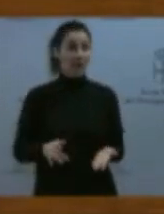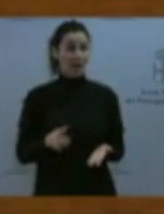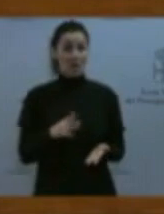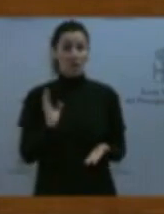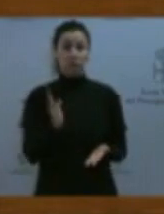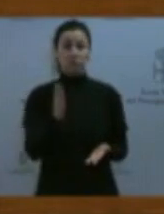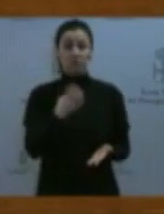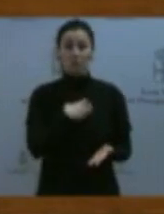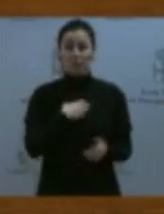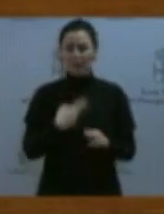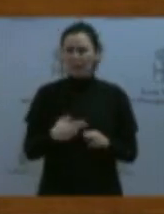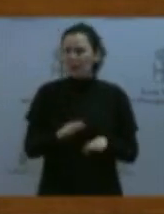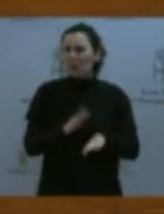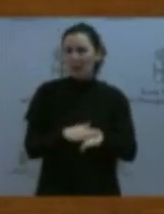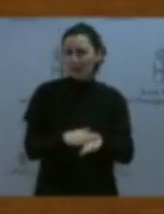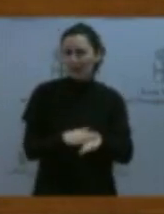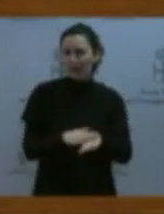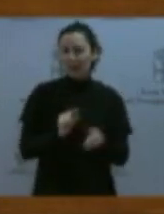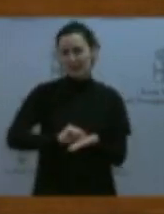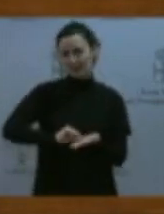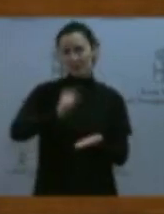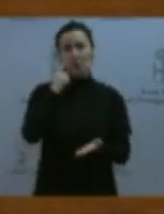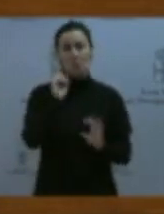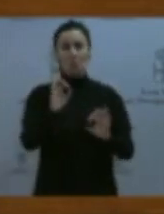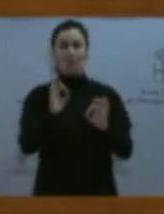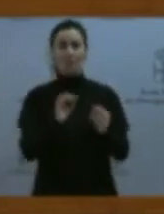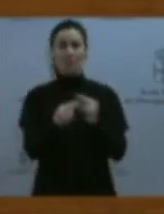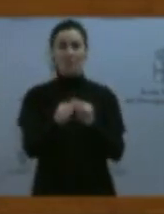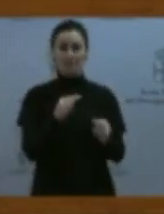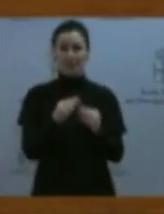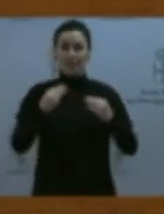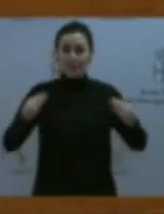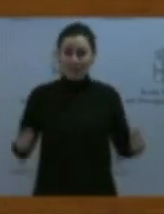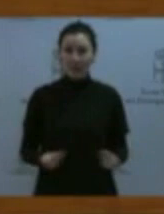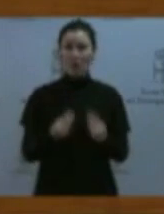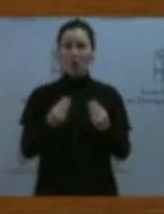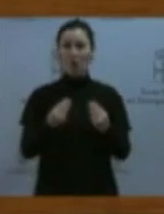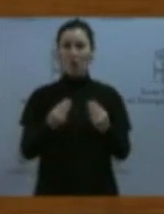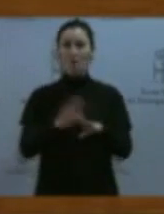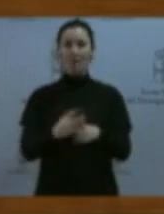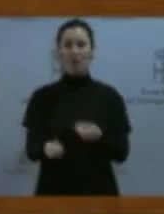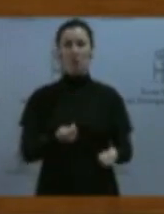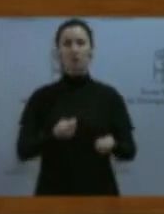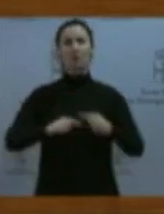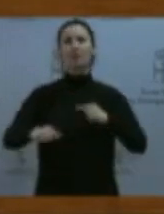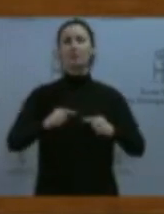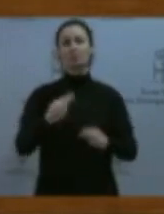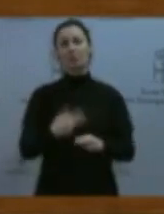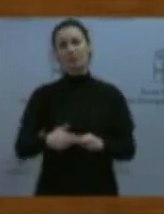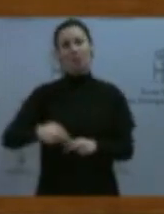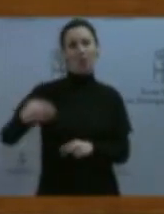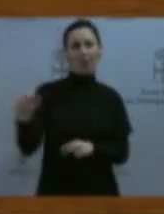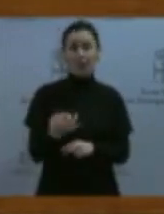se aboga por una mayor transparencia, por un mayor control de las decisiones políticas. En definitiva, se empiezan a cuestionar